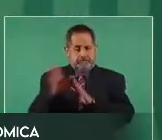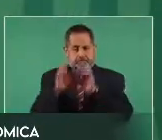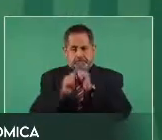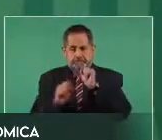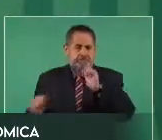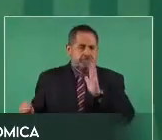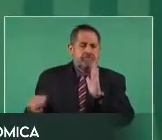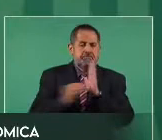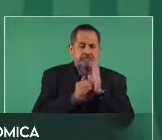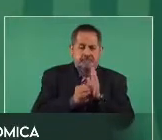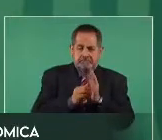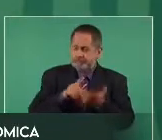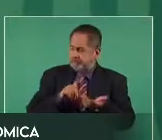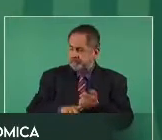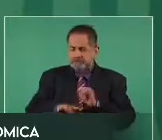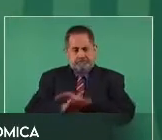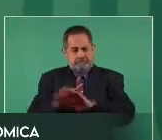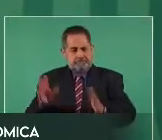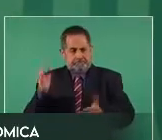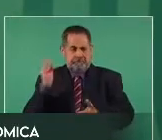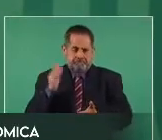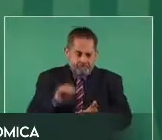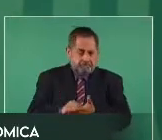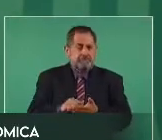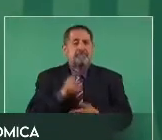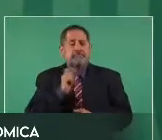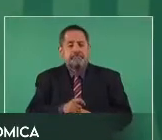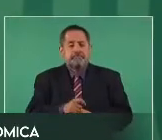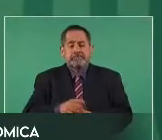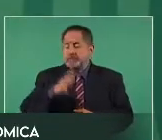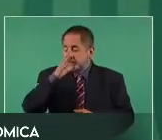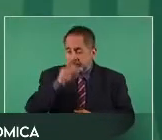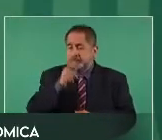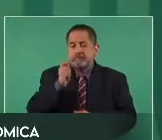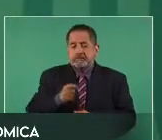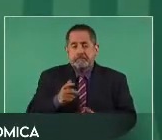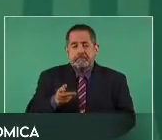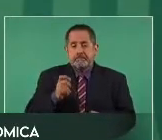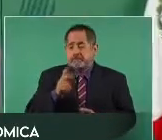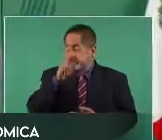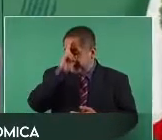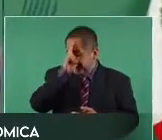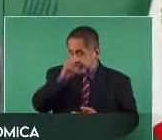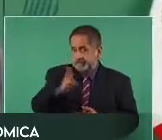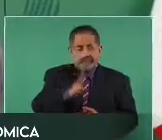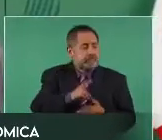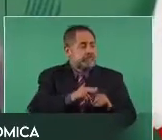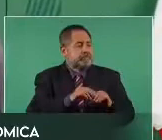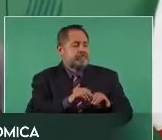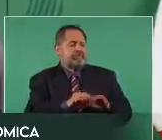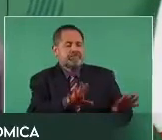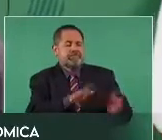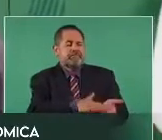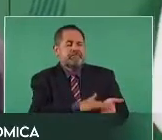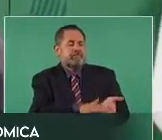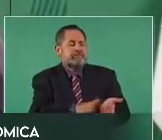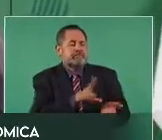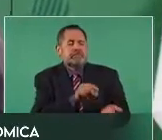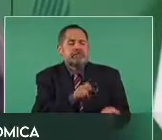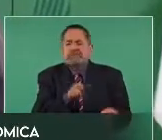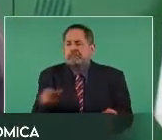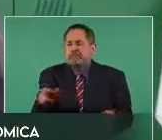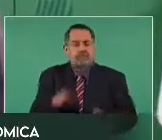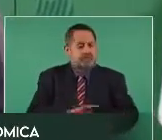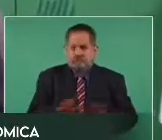dijo, hay recuperación económica. Señaló además que no hubo ingobernación. Se mantuvo la paz social y tampoco se registró una